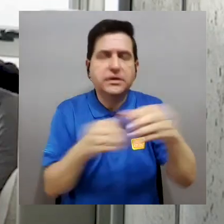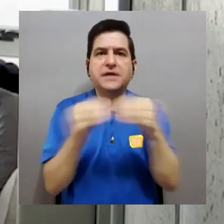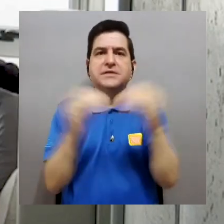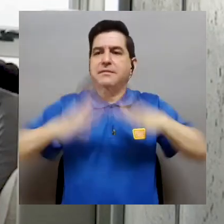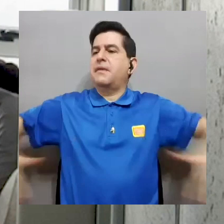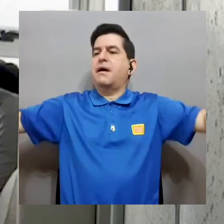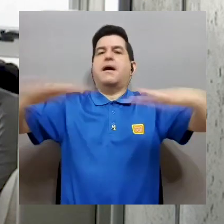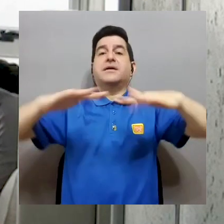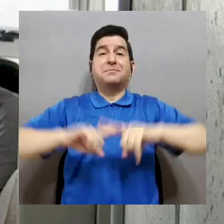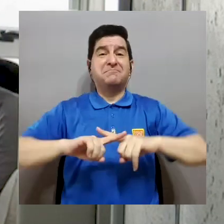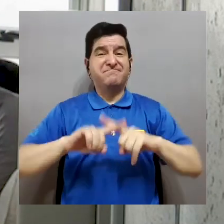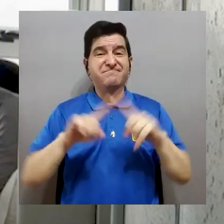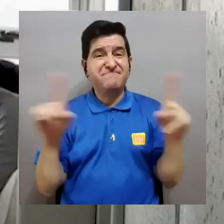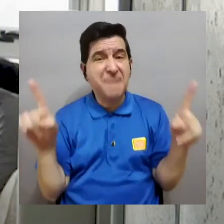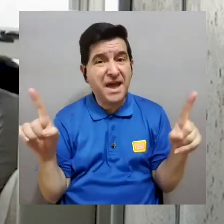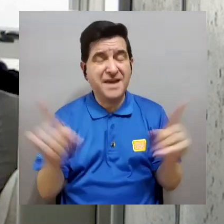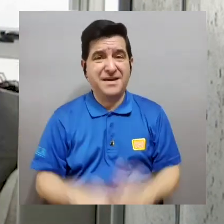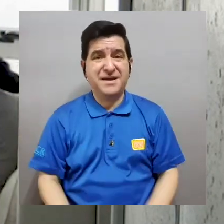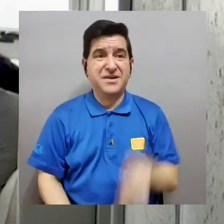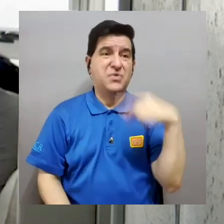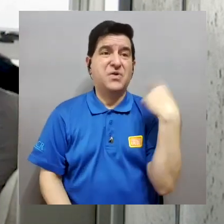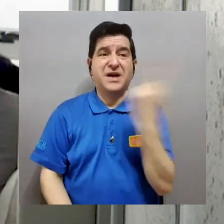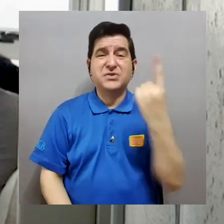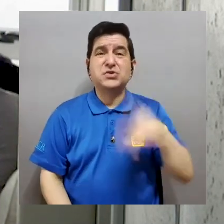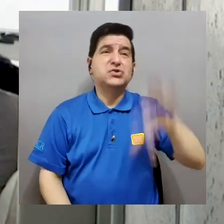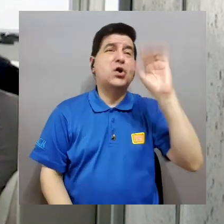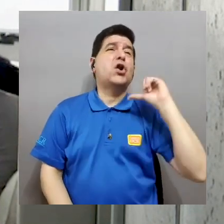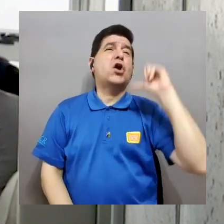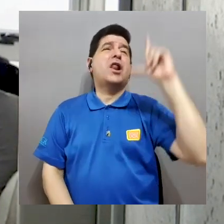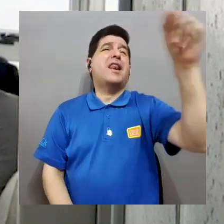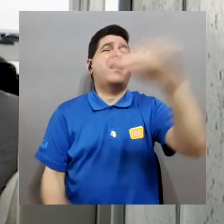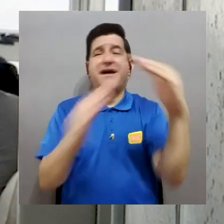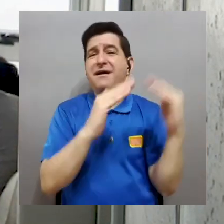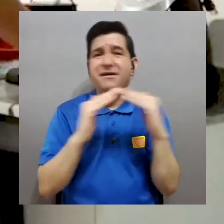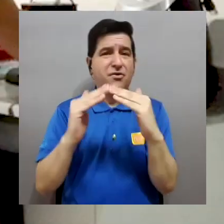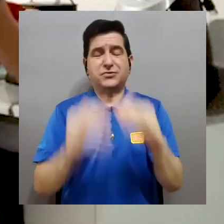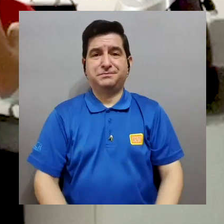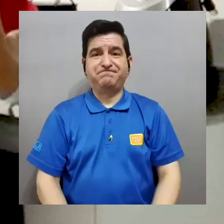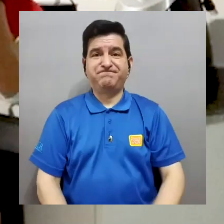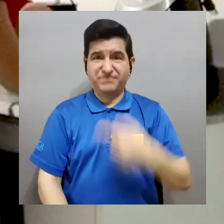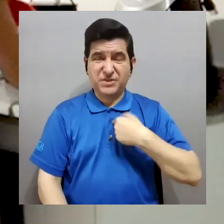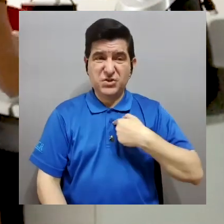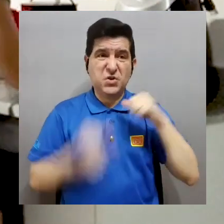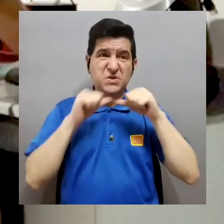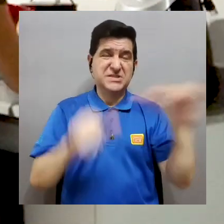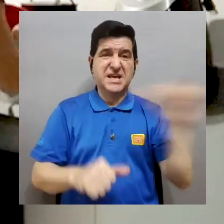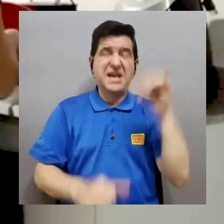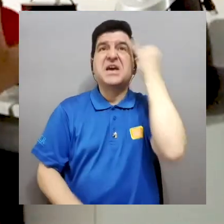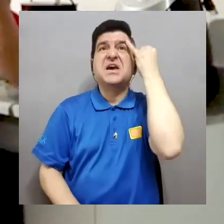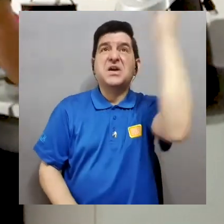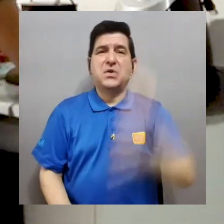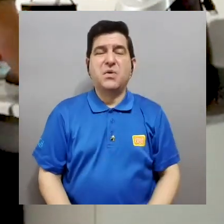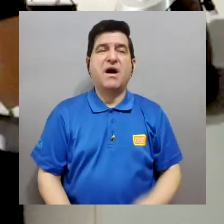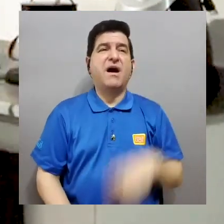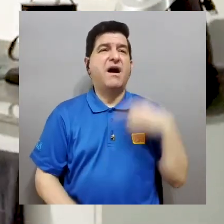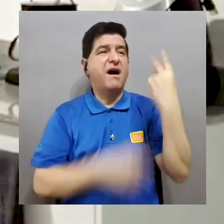2 habitaciones o 3 habitaciones, más espacio? Pero eso solamente lo podía conseguir lejos de la ciudad, entonces tenía que seguir en el mismo concepto